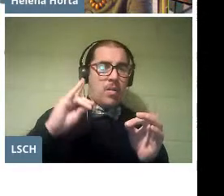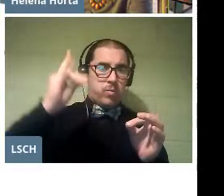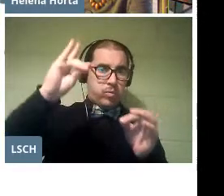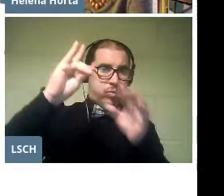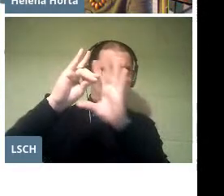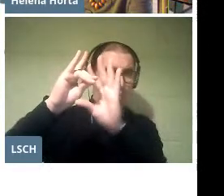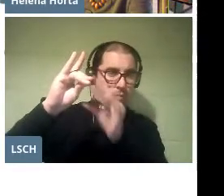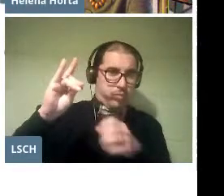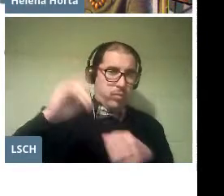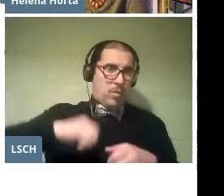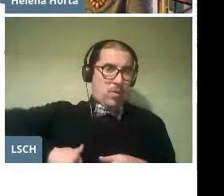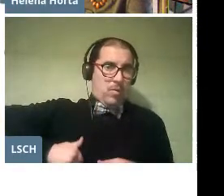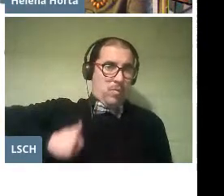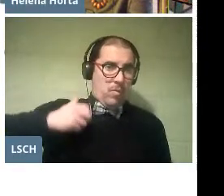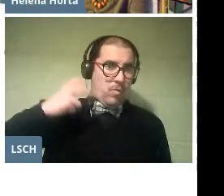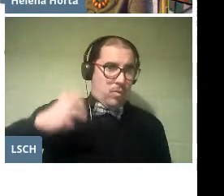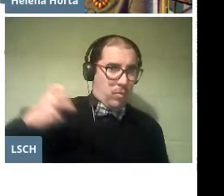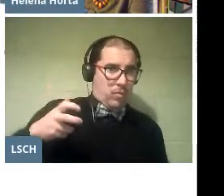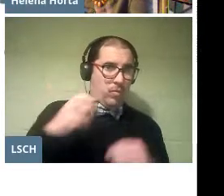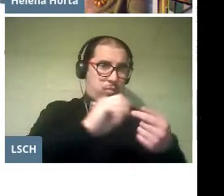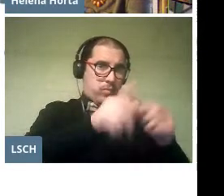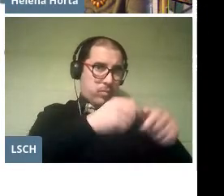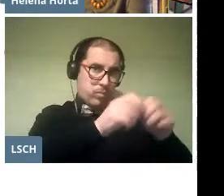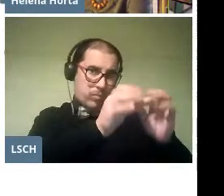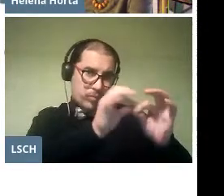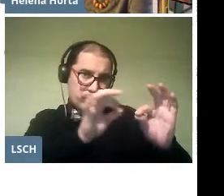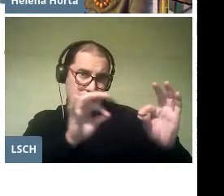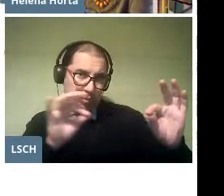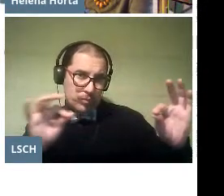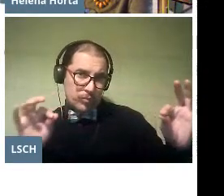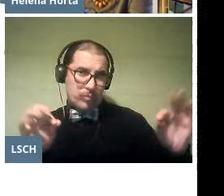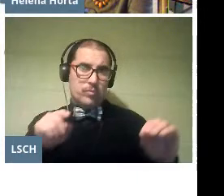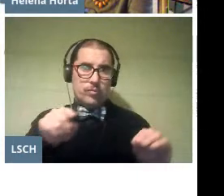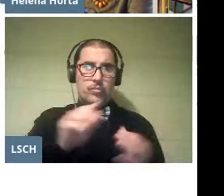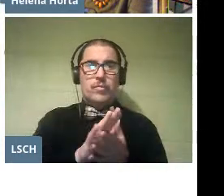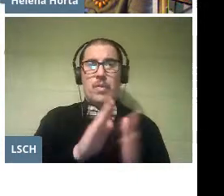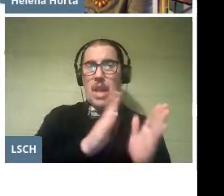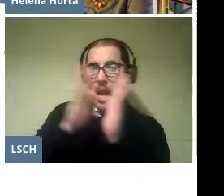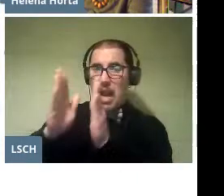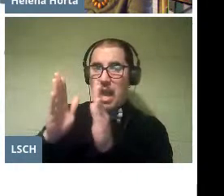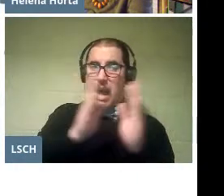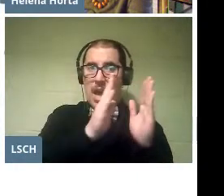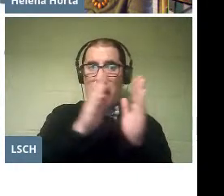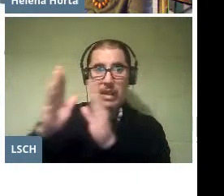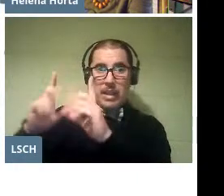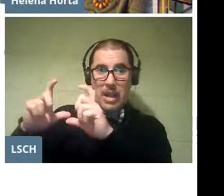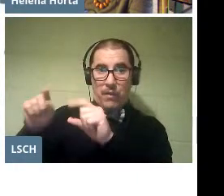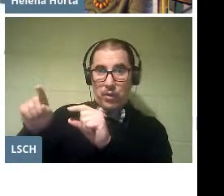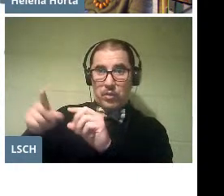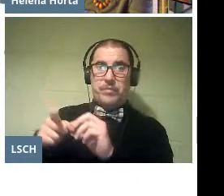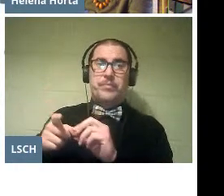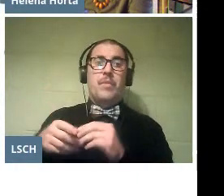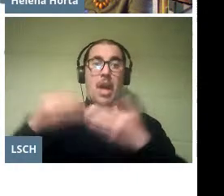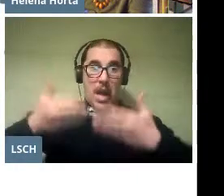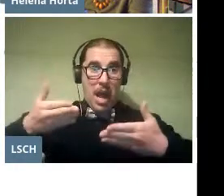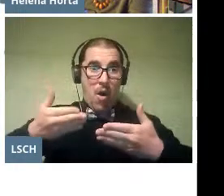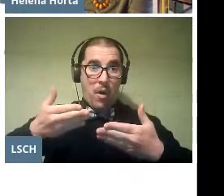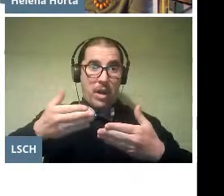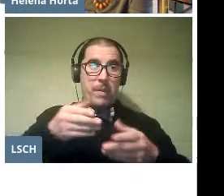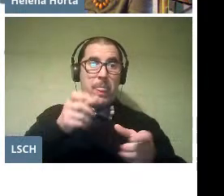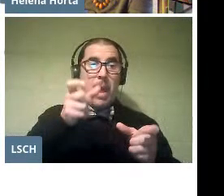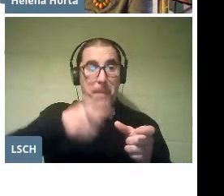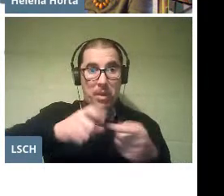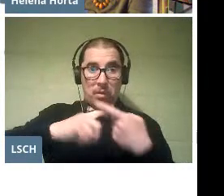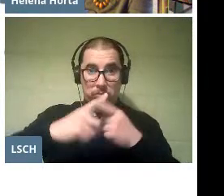entonces lo que se representa en una y otra imagen. La imagen de la derecha es una tejedora actual, ¿no es cierto?, con